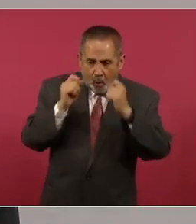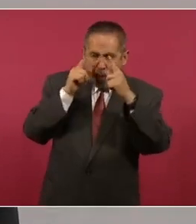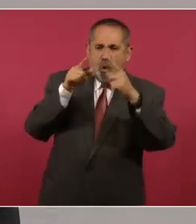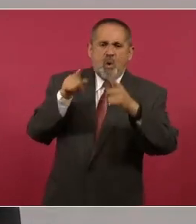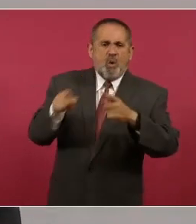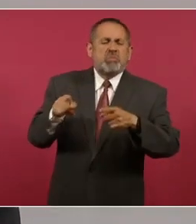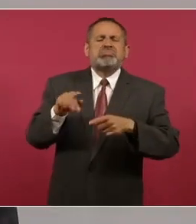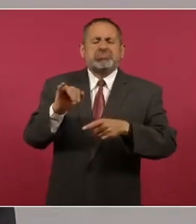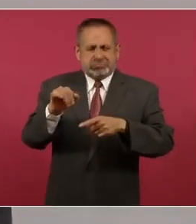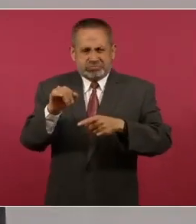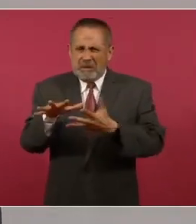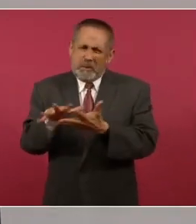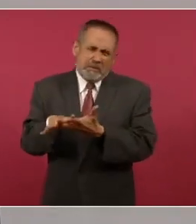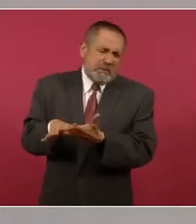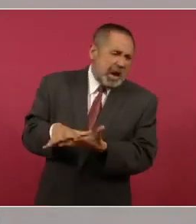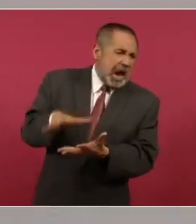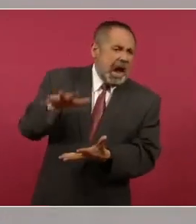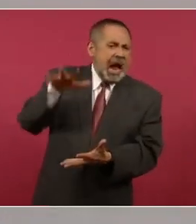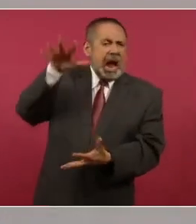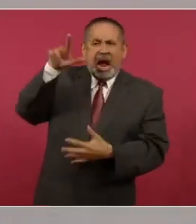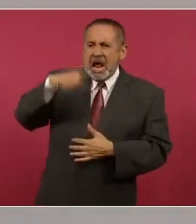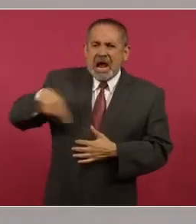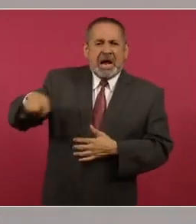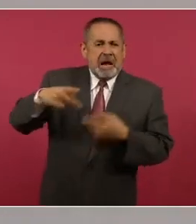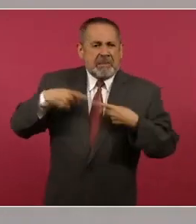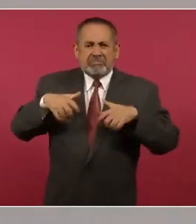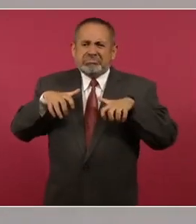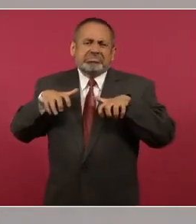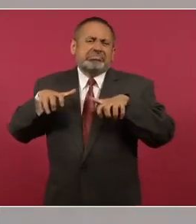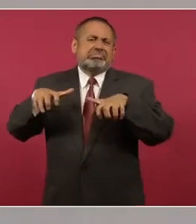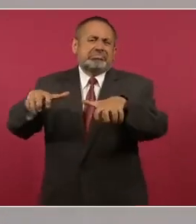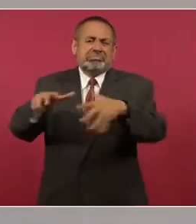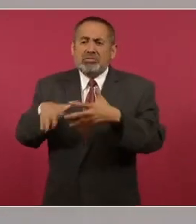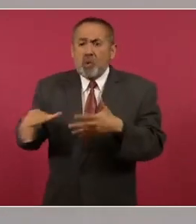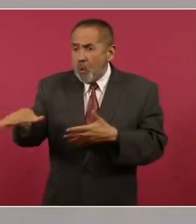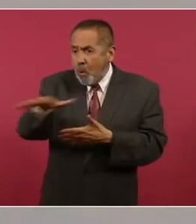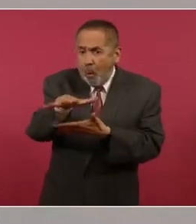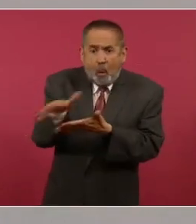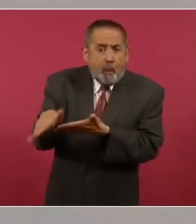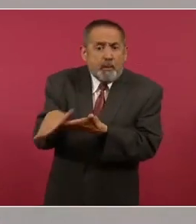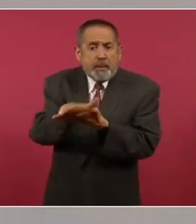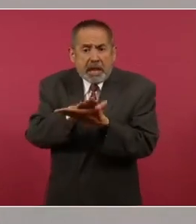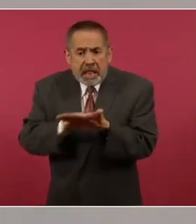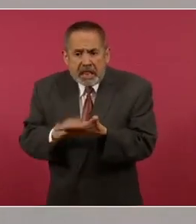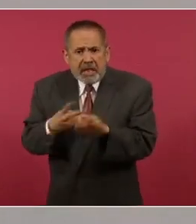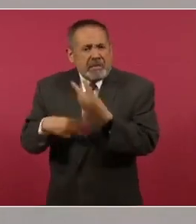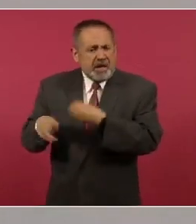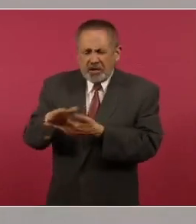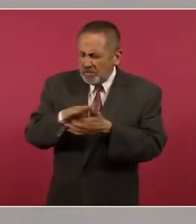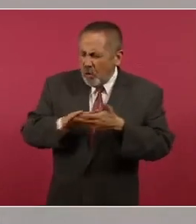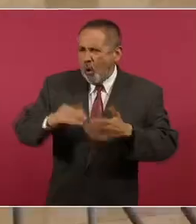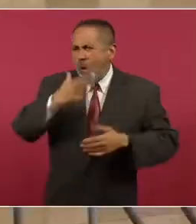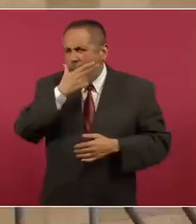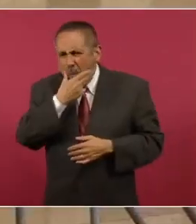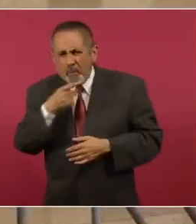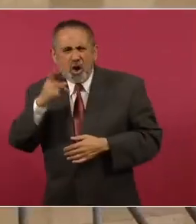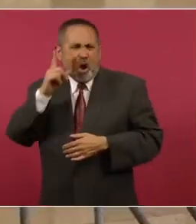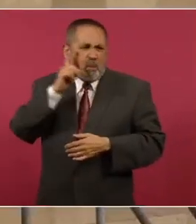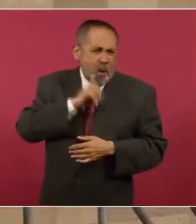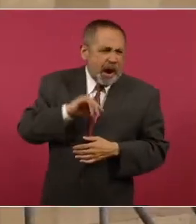la presencia mayoritaria de gente humilde, hombres y